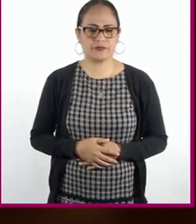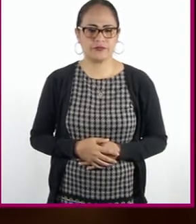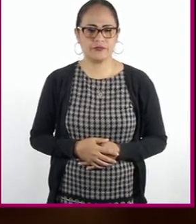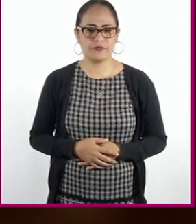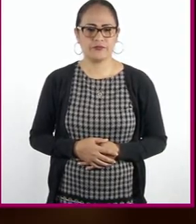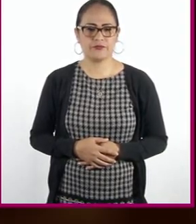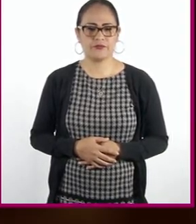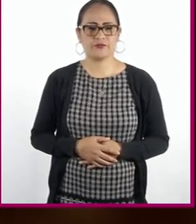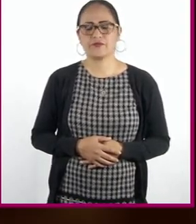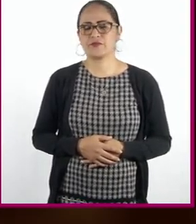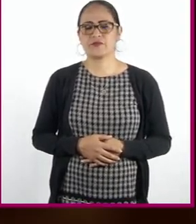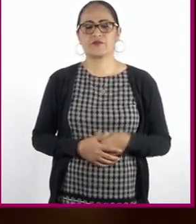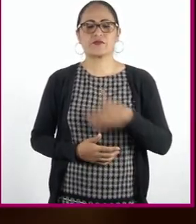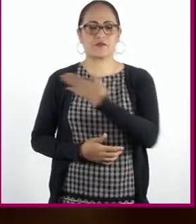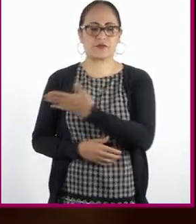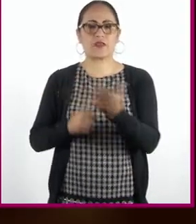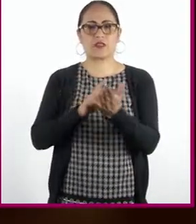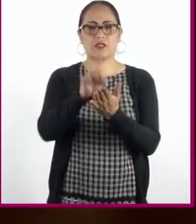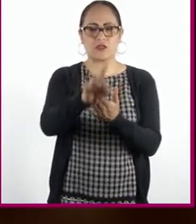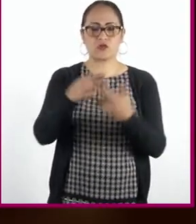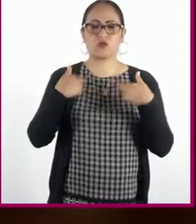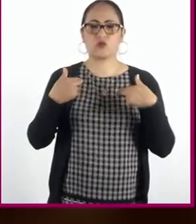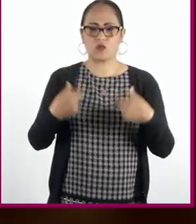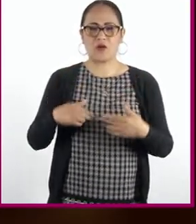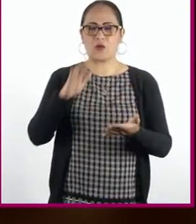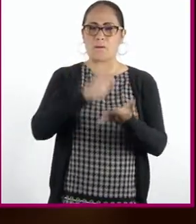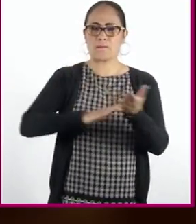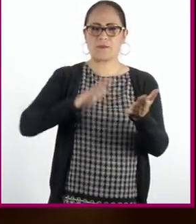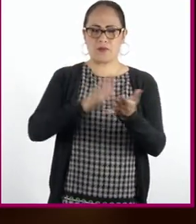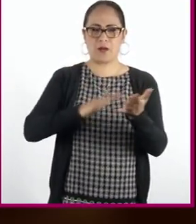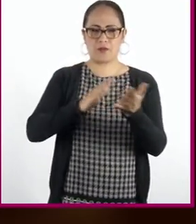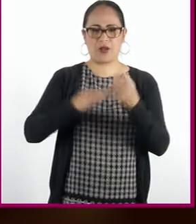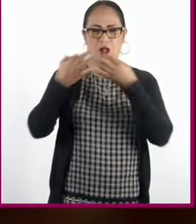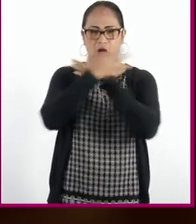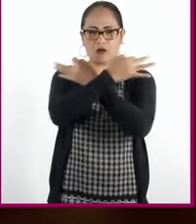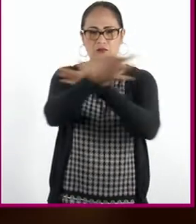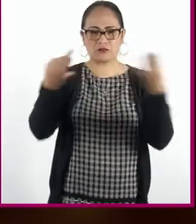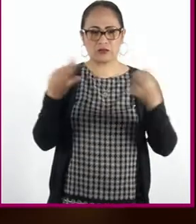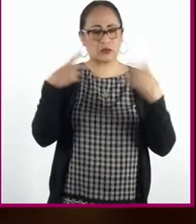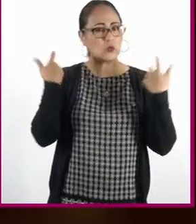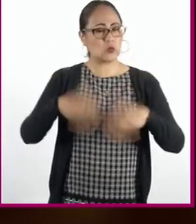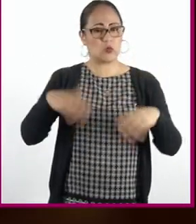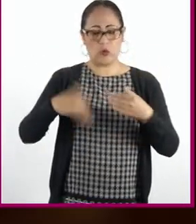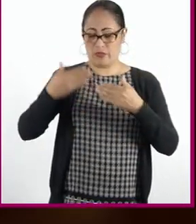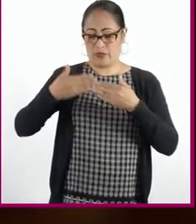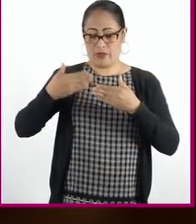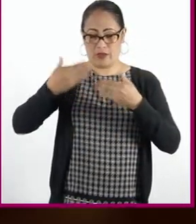La Declaración Universal de los Derechos Humanos es un documento que marca un hito en la historia de los derechos humanos.